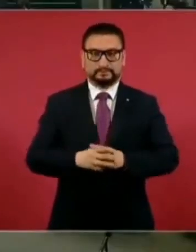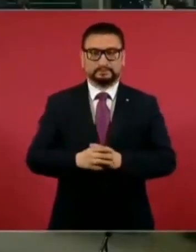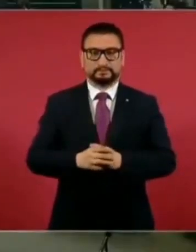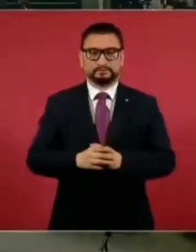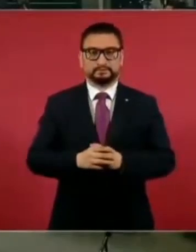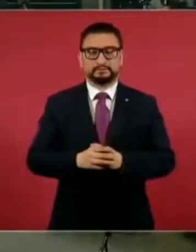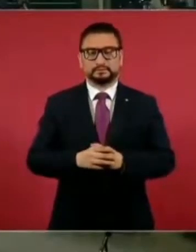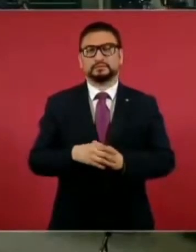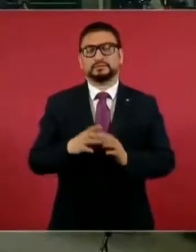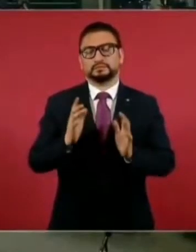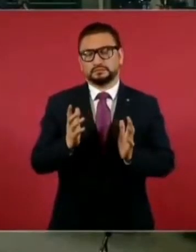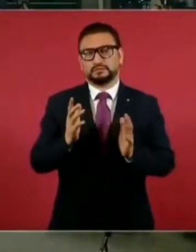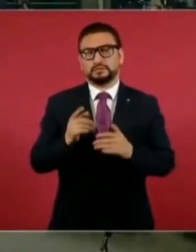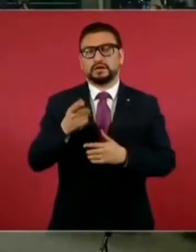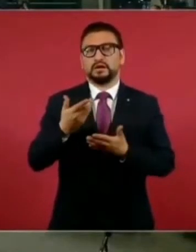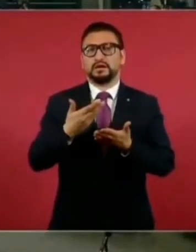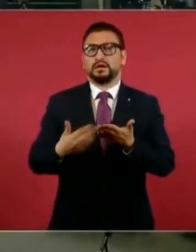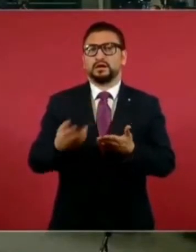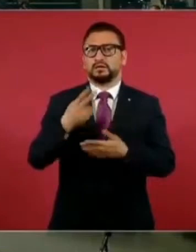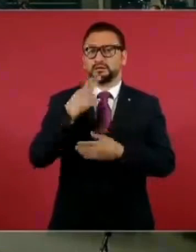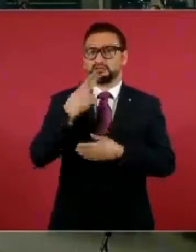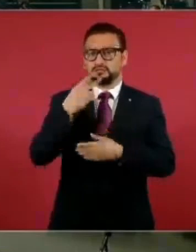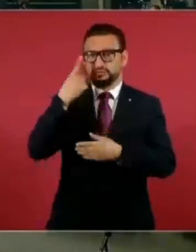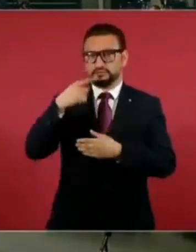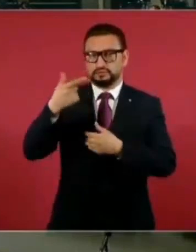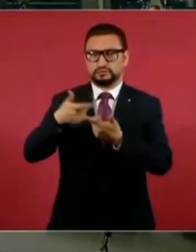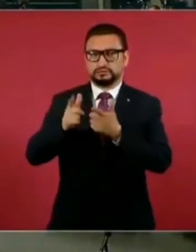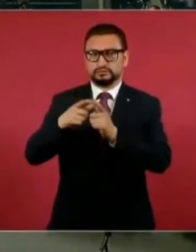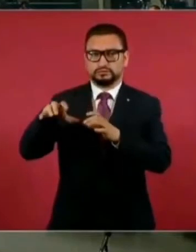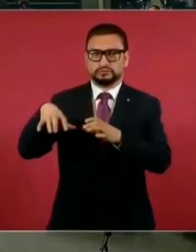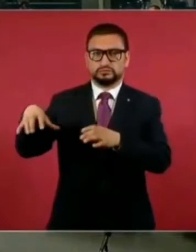que le sirve al bloque